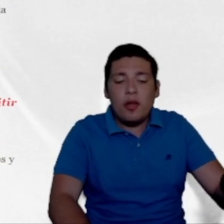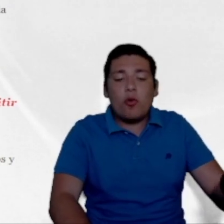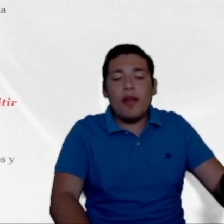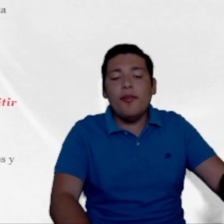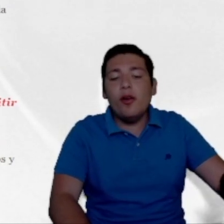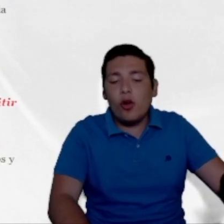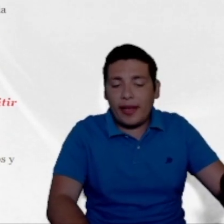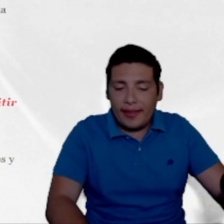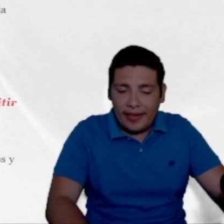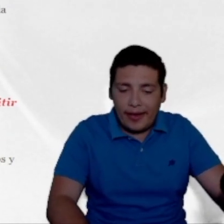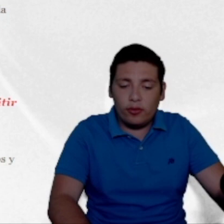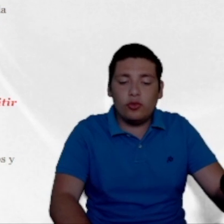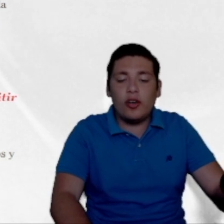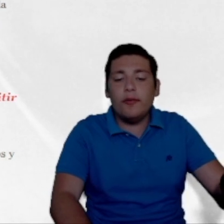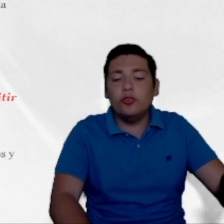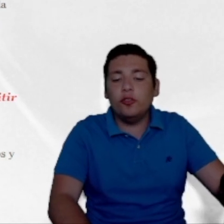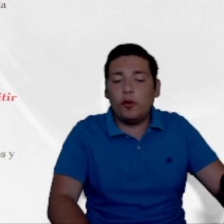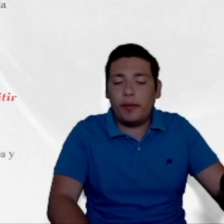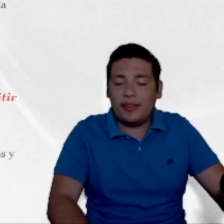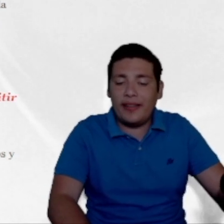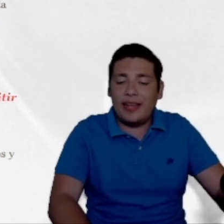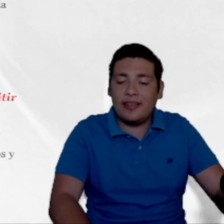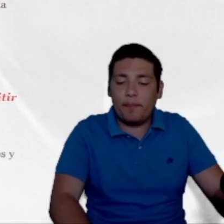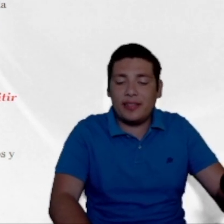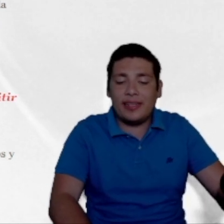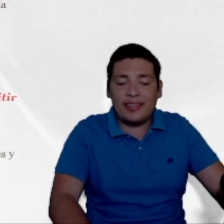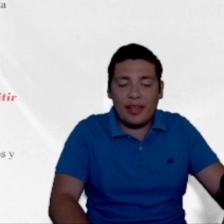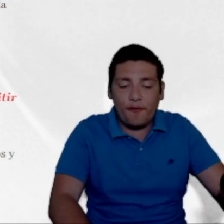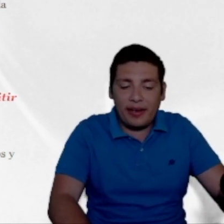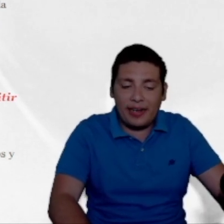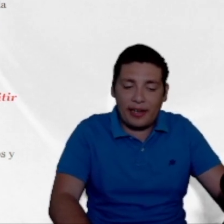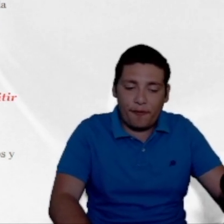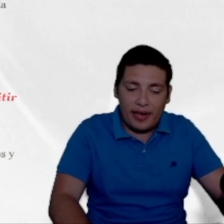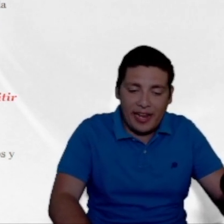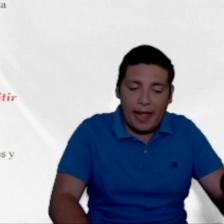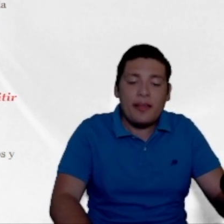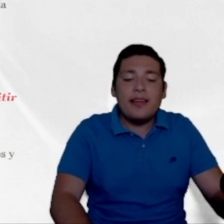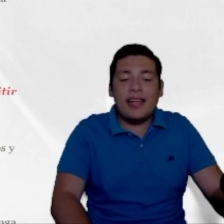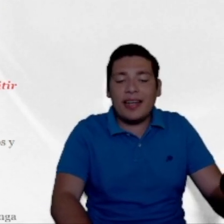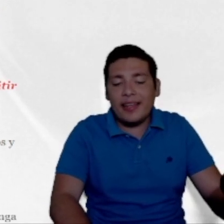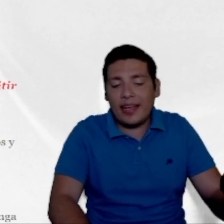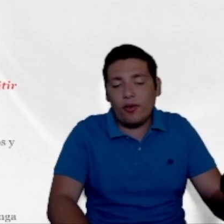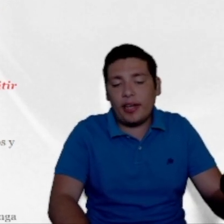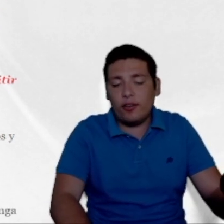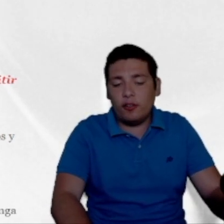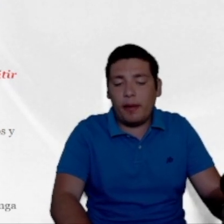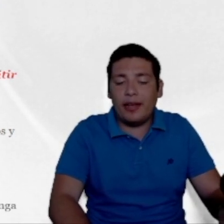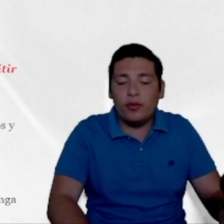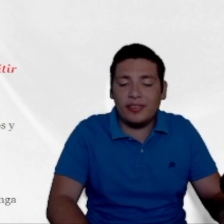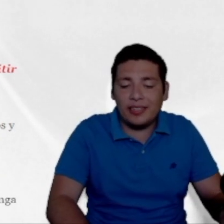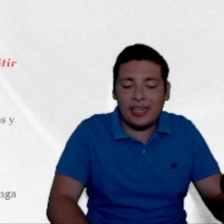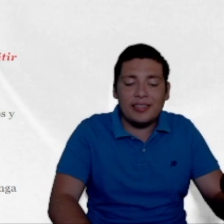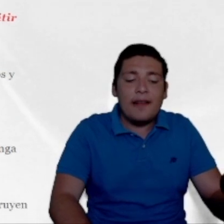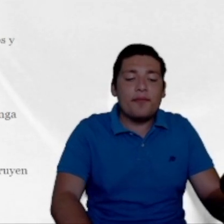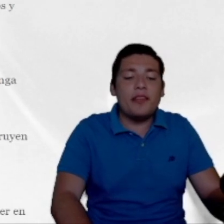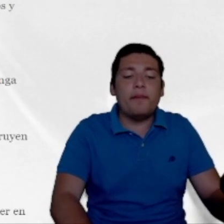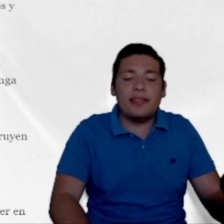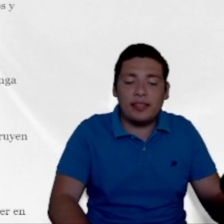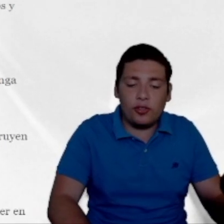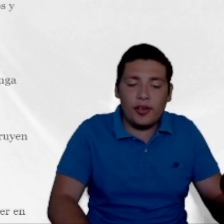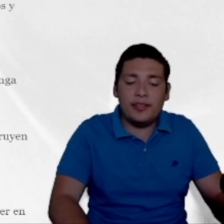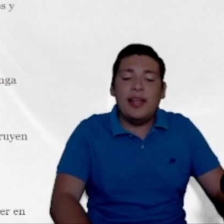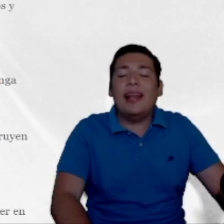la obra, cuando lo que dijeron son abusos por parte de las empresas que edifican la refinería, ya que dijeron que no les pagan horas extras